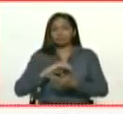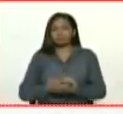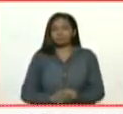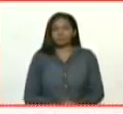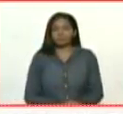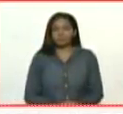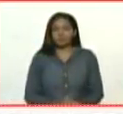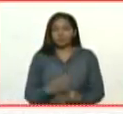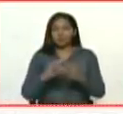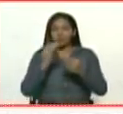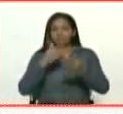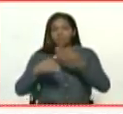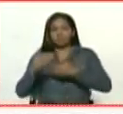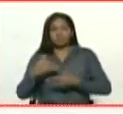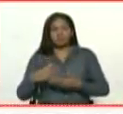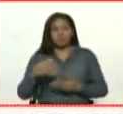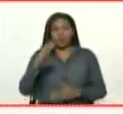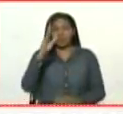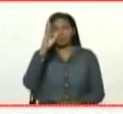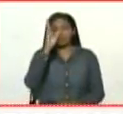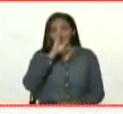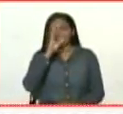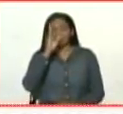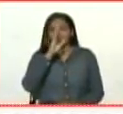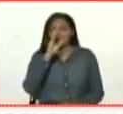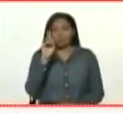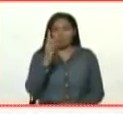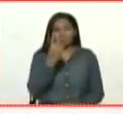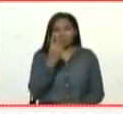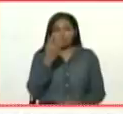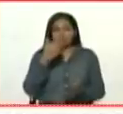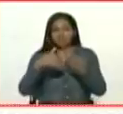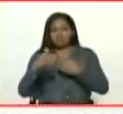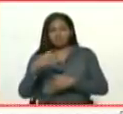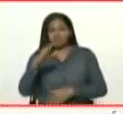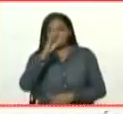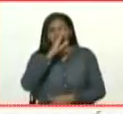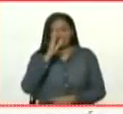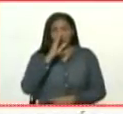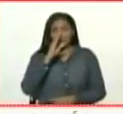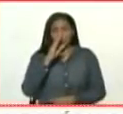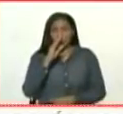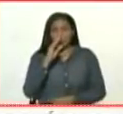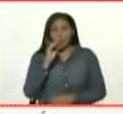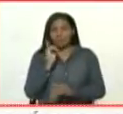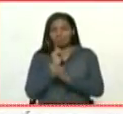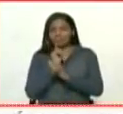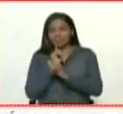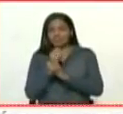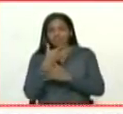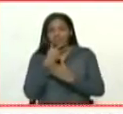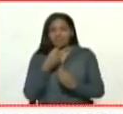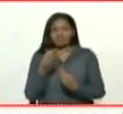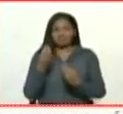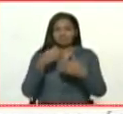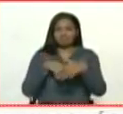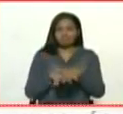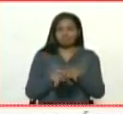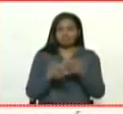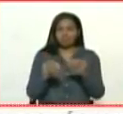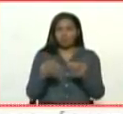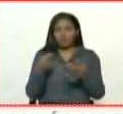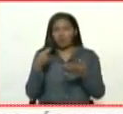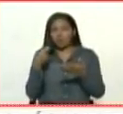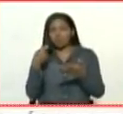Todo el servicio de bancarización primero, de servicios bancarios digitales para facilitación de los